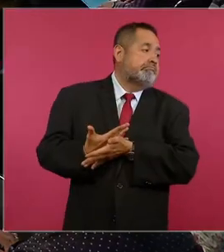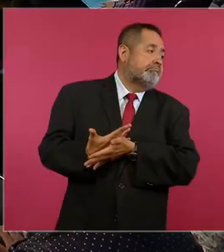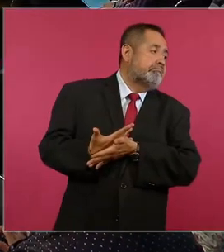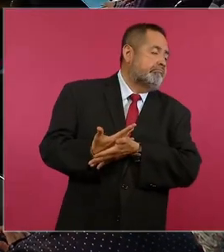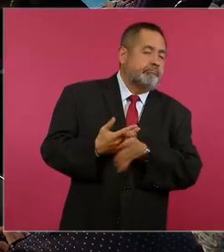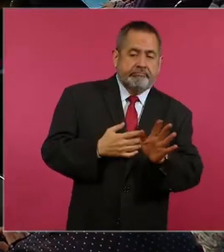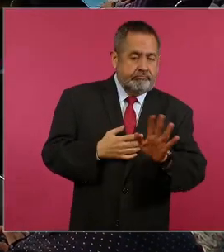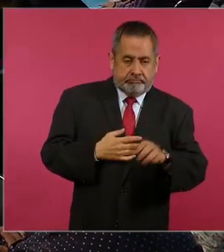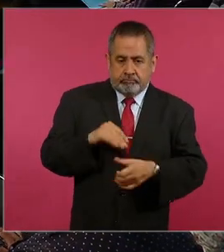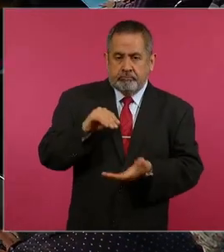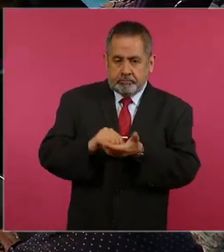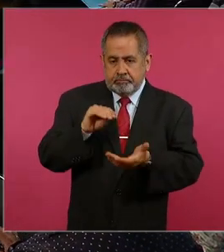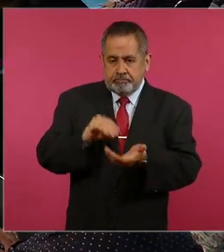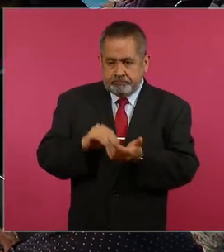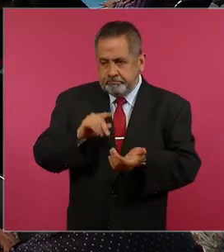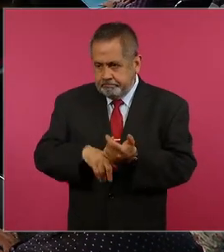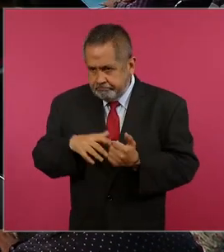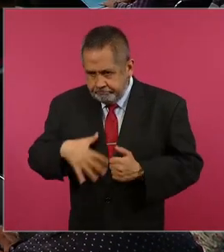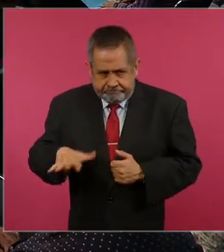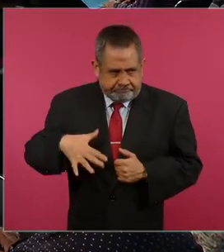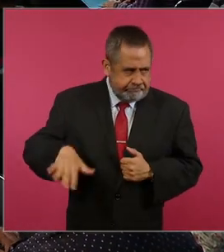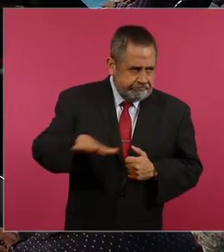estamos en la búsqueda de los jóvenes,